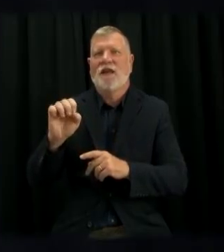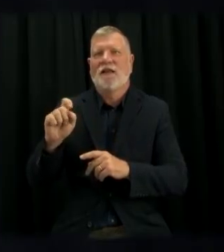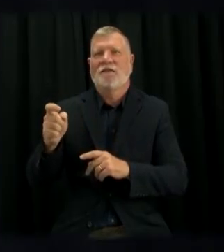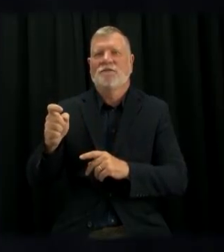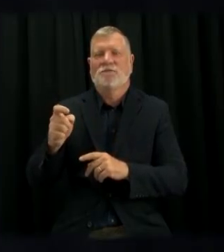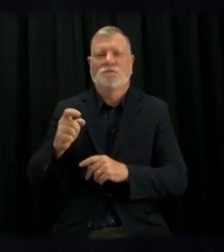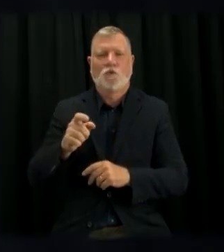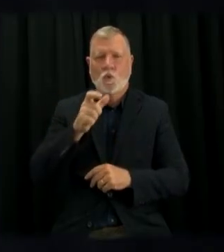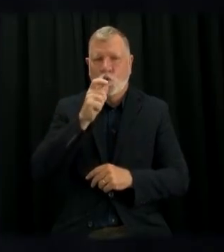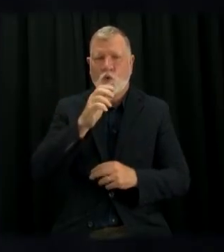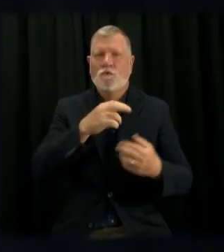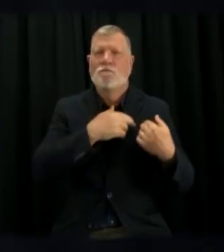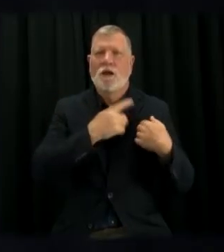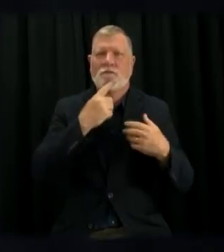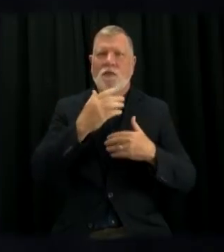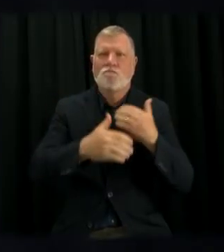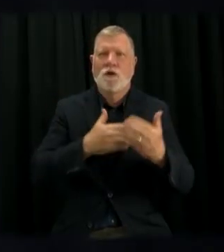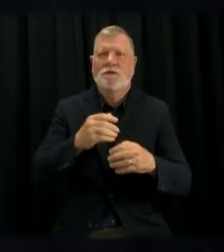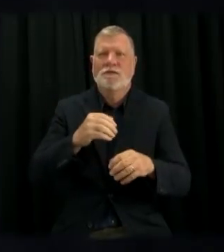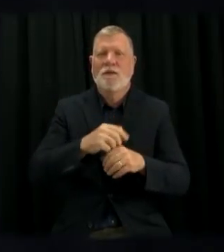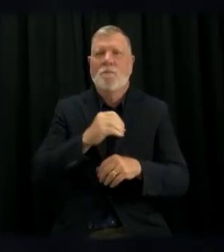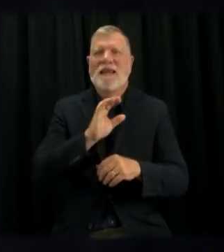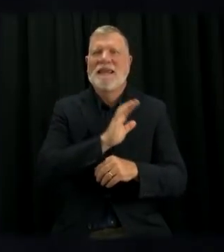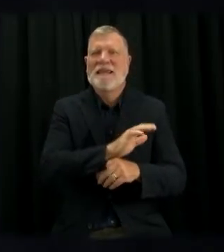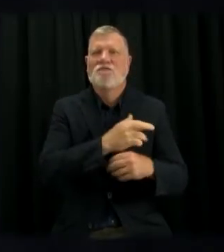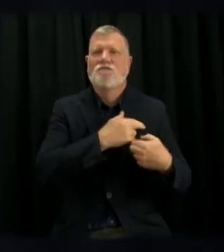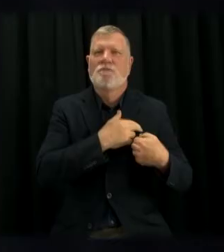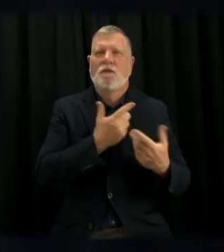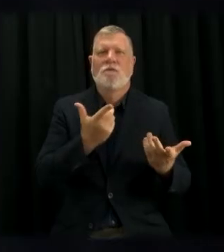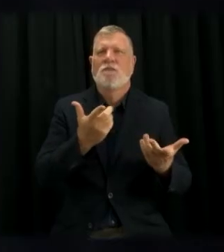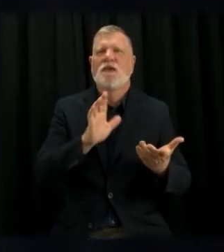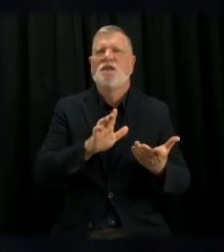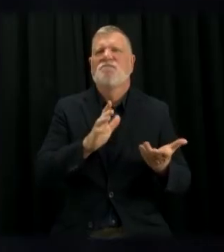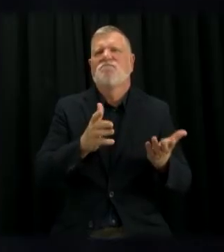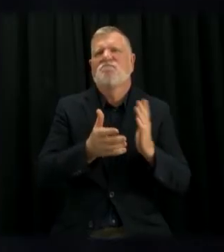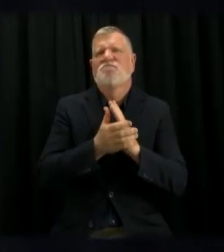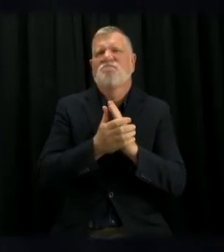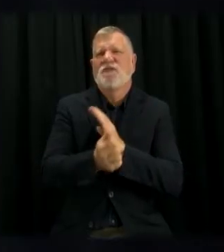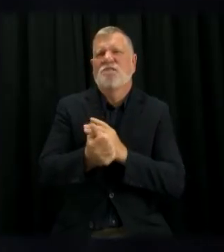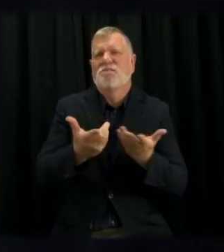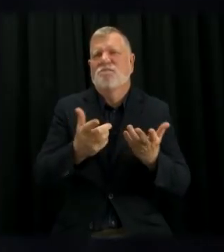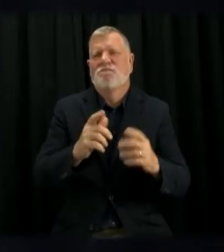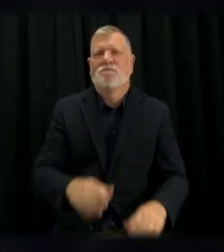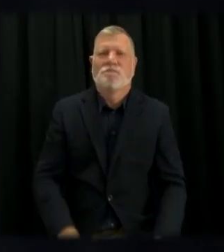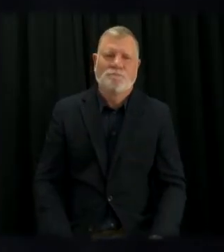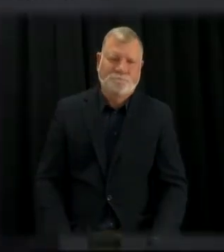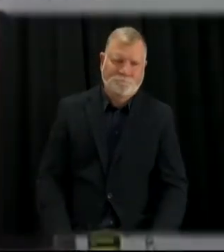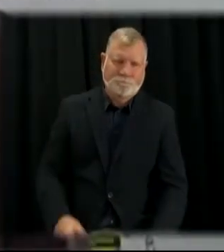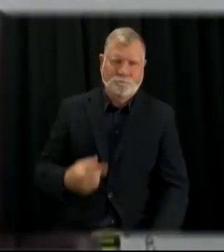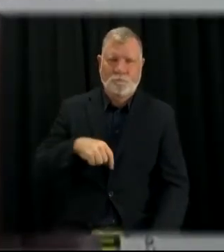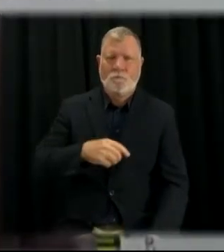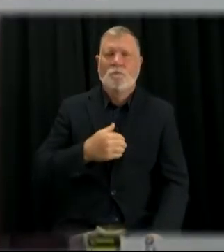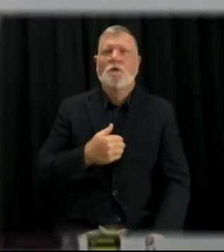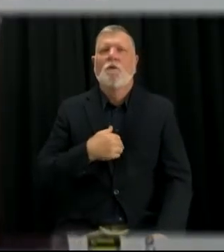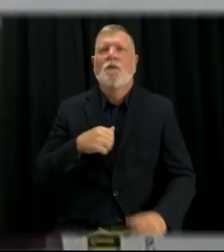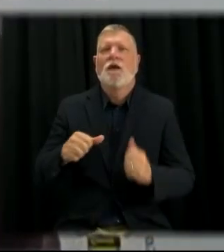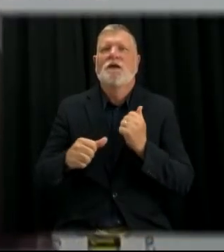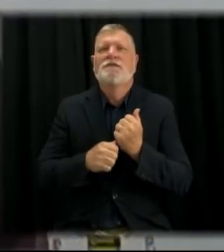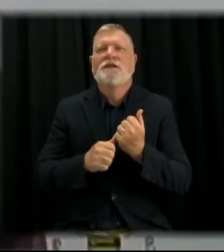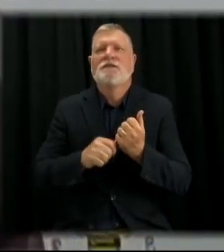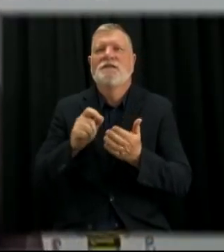¿Quién está en su departamento a cargo de este proceso y cuáles son sus credenciales?